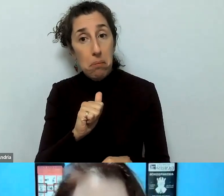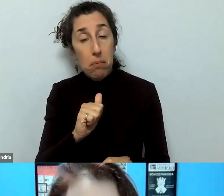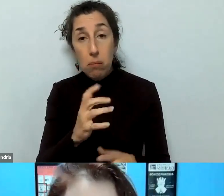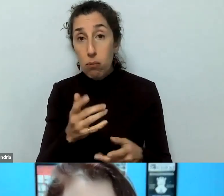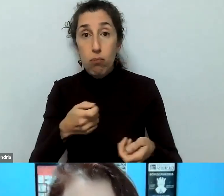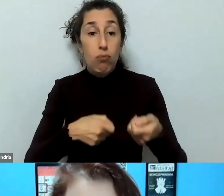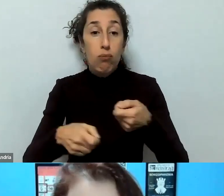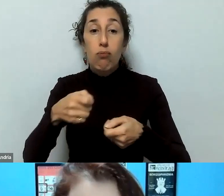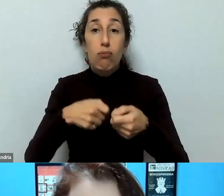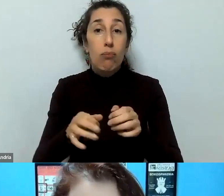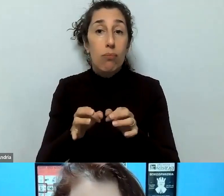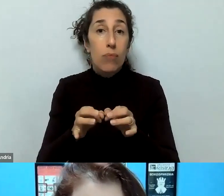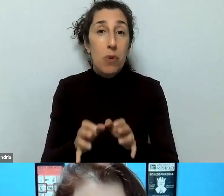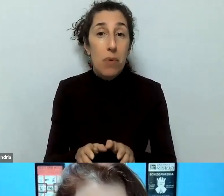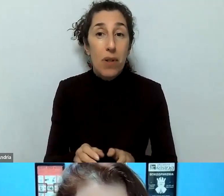¿Es algo?